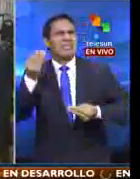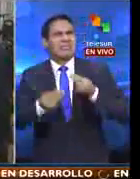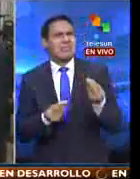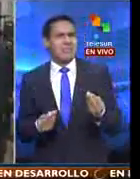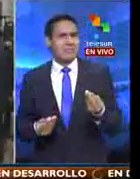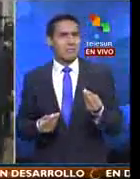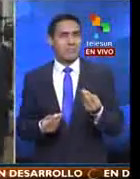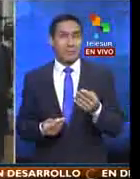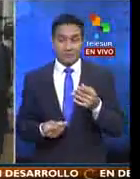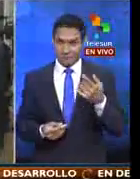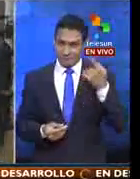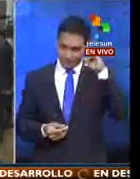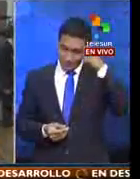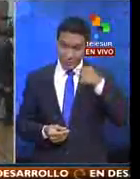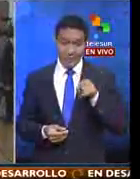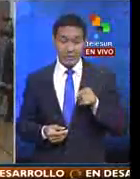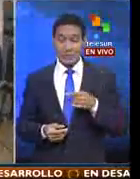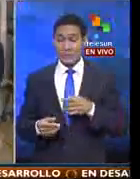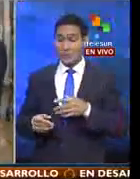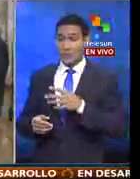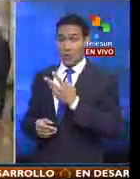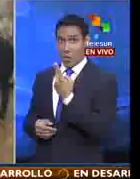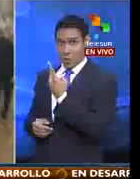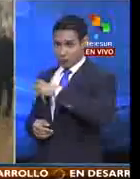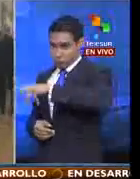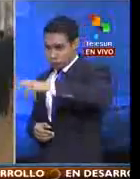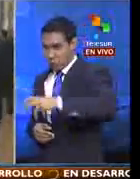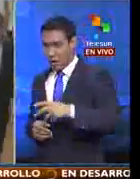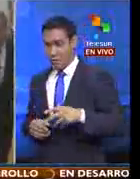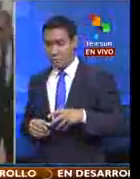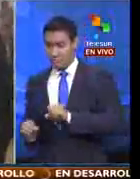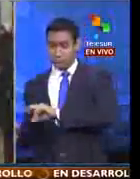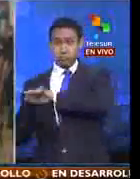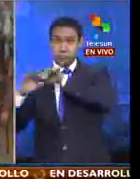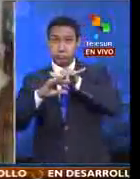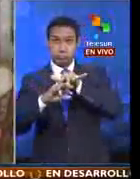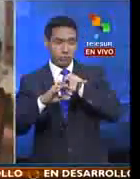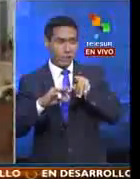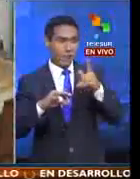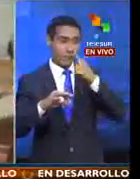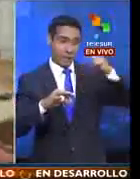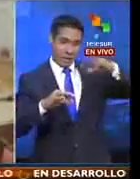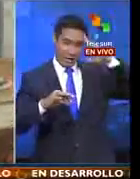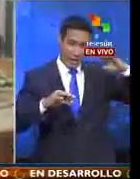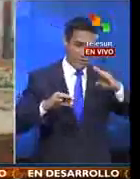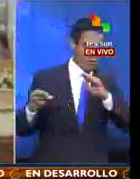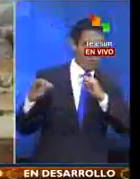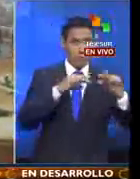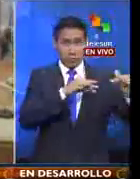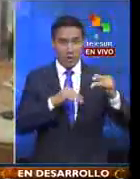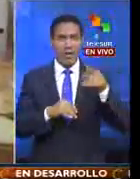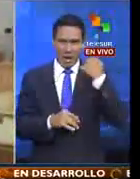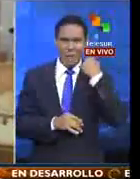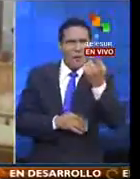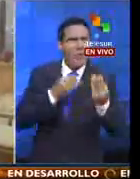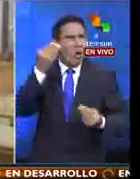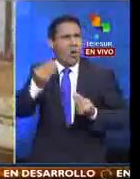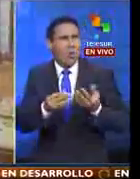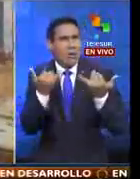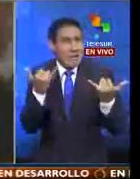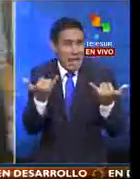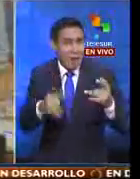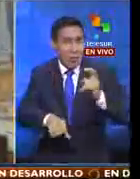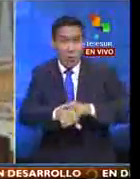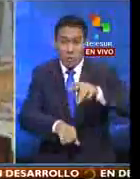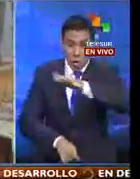se llevaron a cabo combates entre los federalistas y también los integrantes del ejército ucraniano. Ahí vemos reunidos en